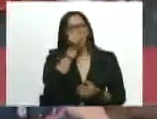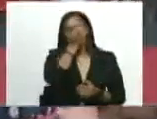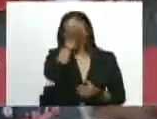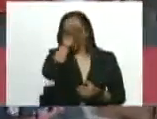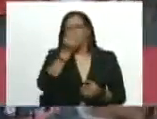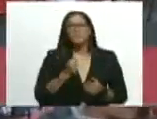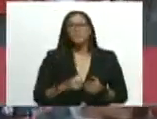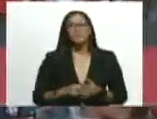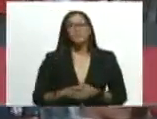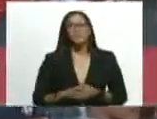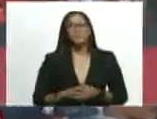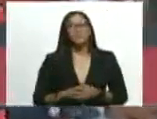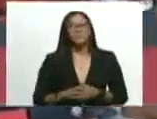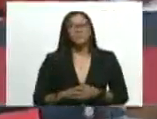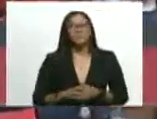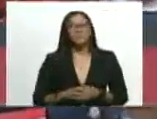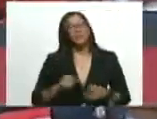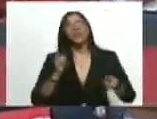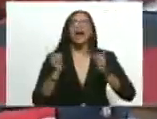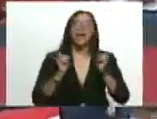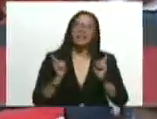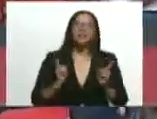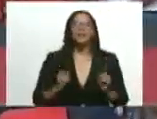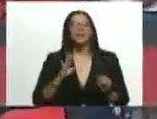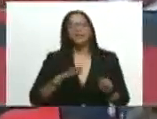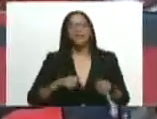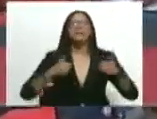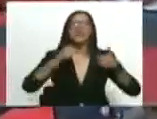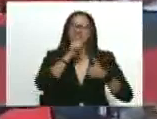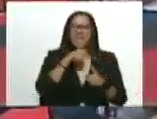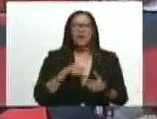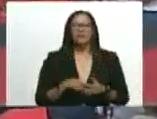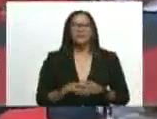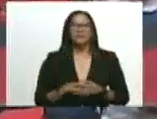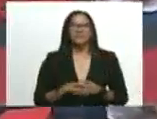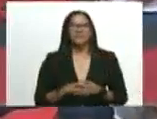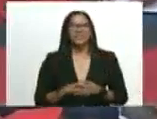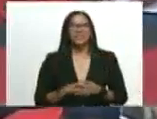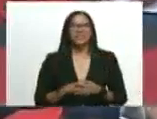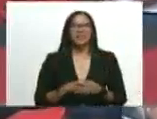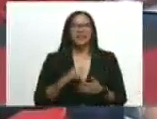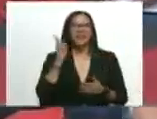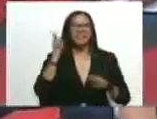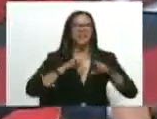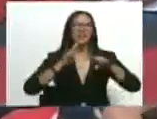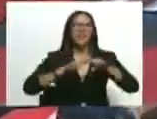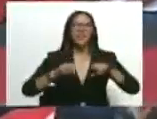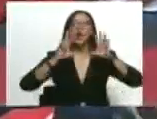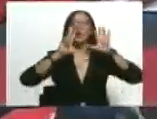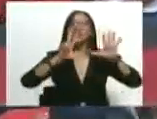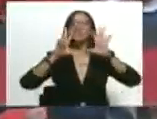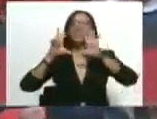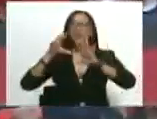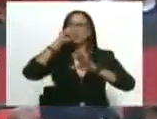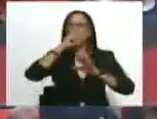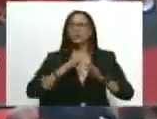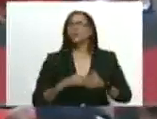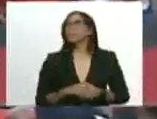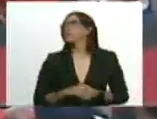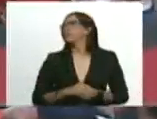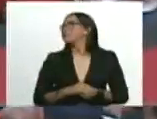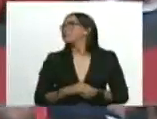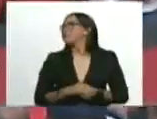bueno ya está bien pues algunos están más viejos Mira allá está una niña 88 años tiene aquella